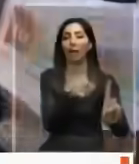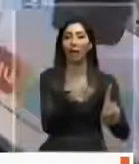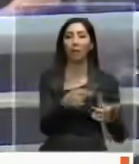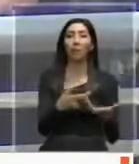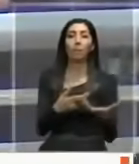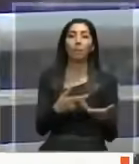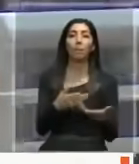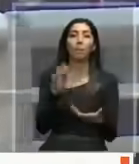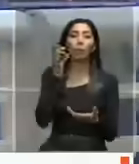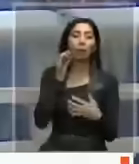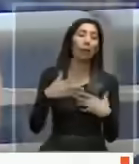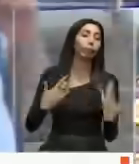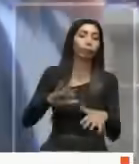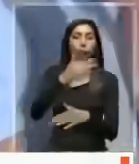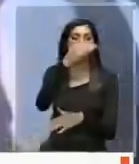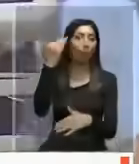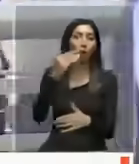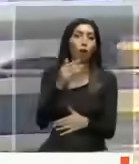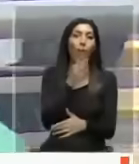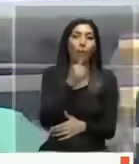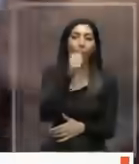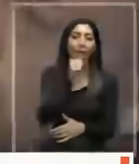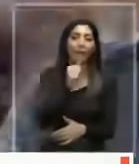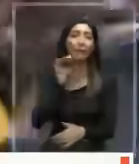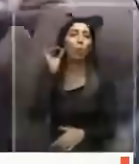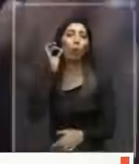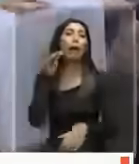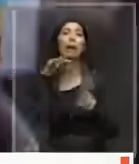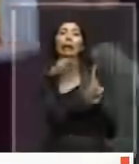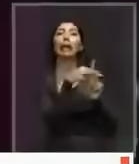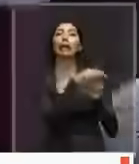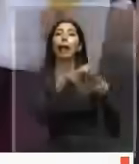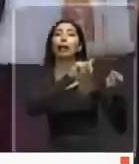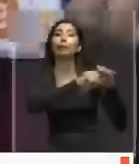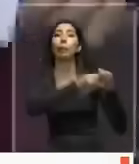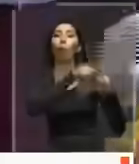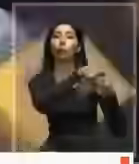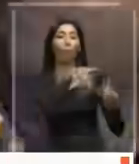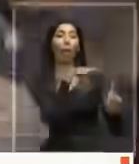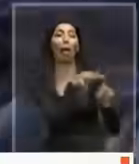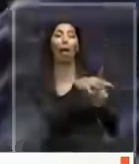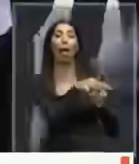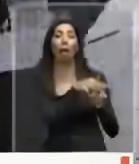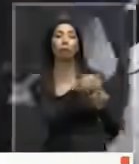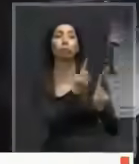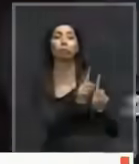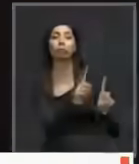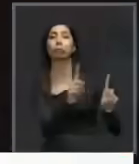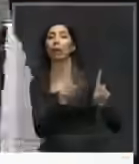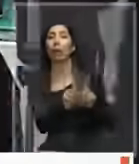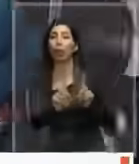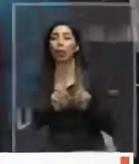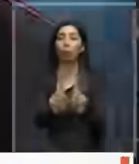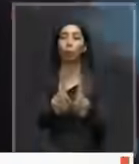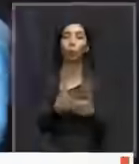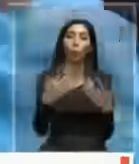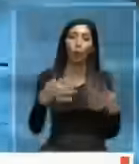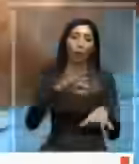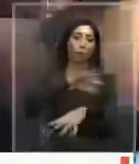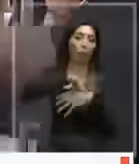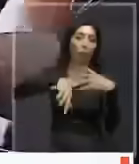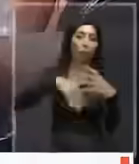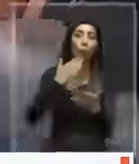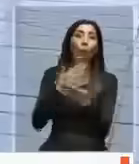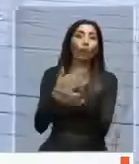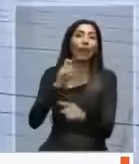el diputado UDI Joaquín Lavín, a quien retó delante de las cámaras. Fue solo una muestra más de lo tensa y caótica que fue la llegada de la exalcaldesa